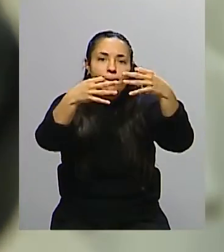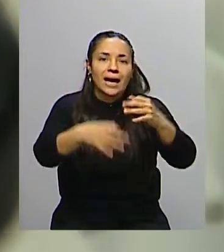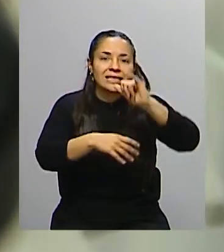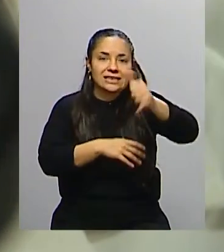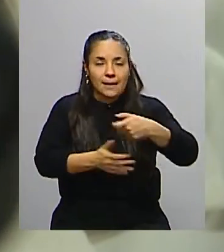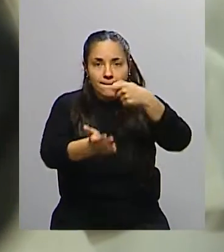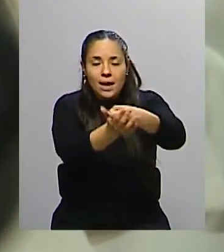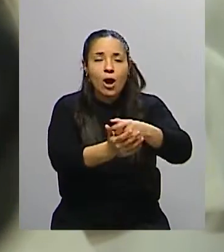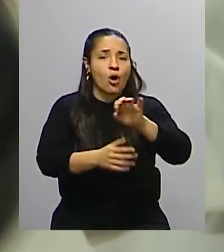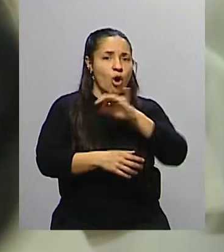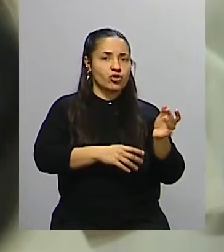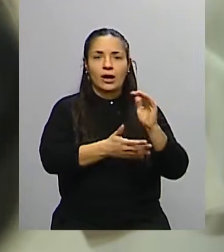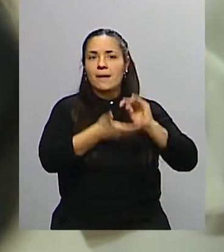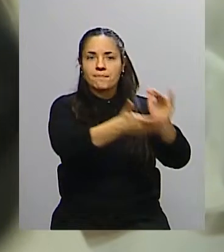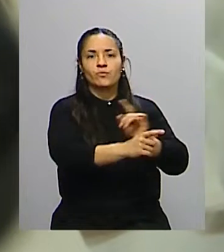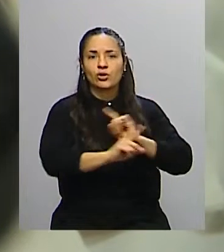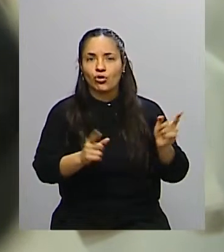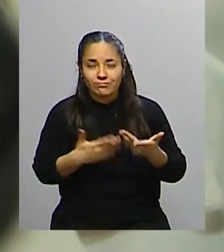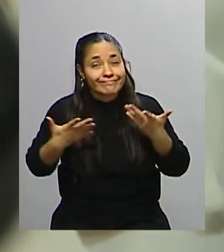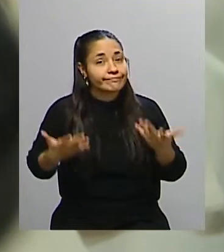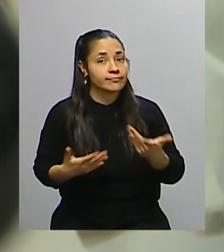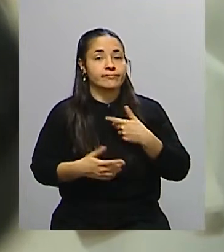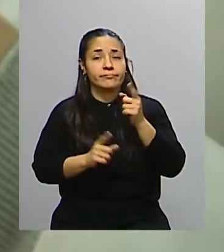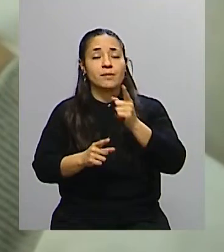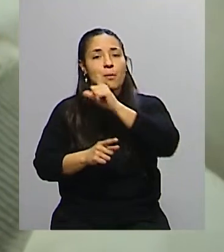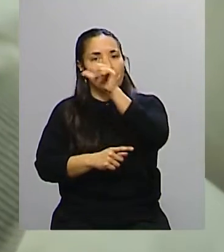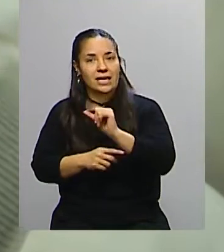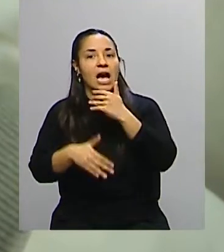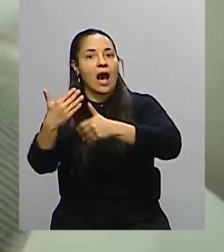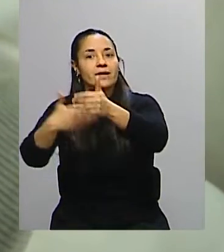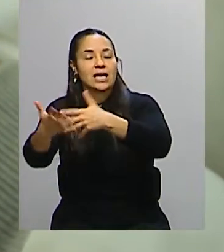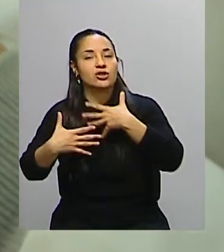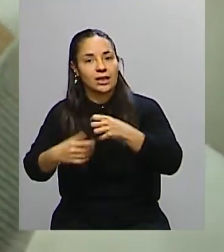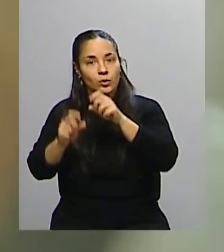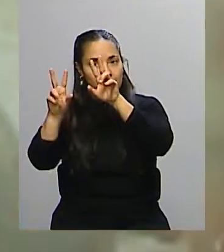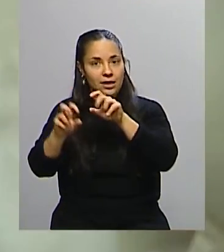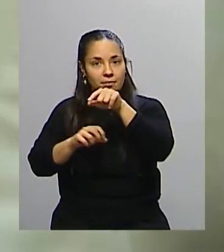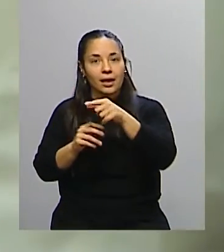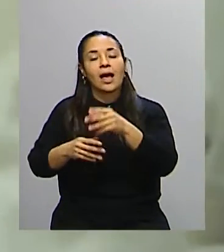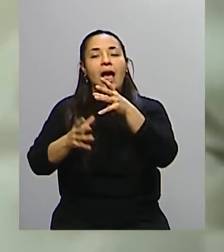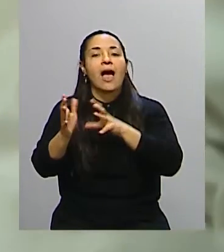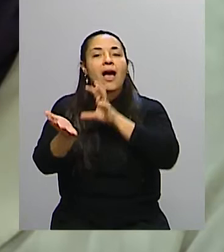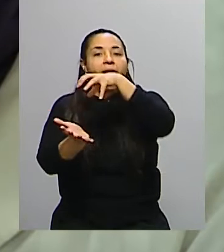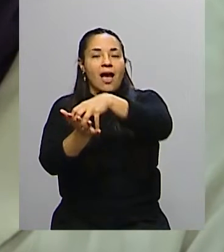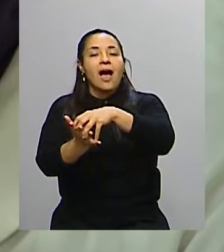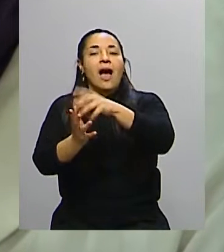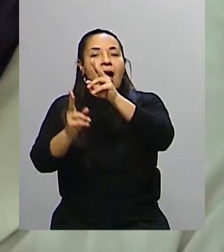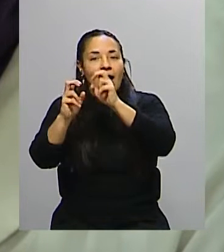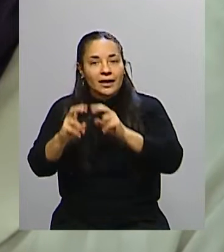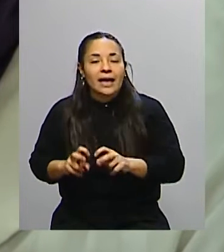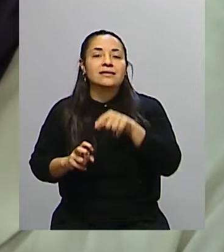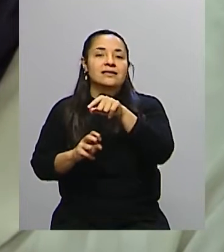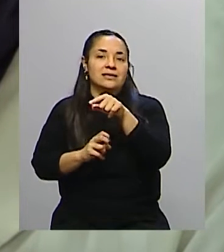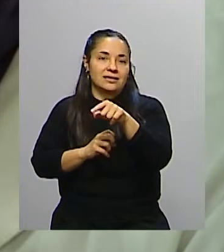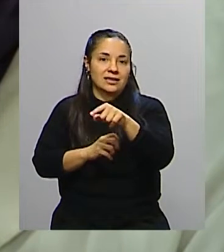invertir. Ya hoy los países los países más avanzados en cuestiones de salud, han ido a generar agencias de evaluación de tecnología, es decir,